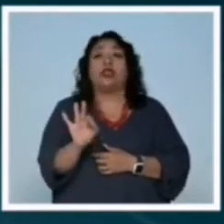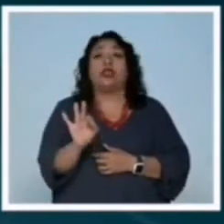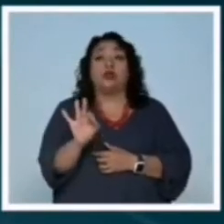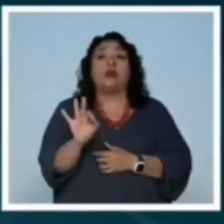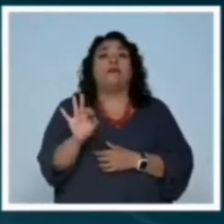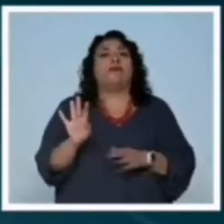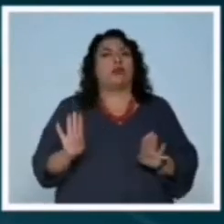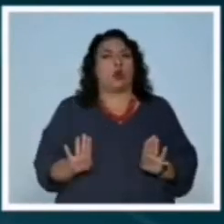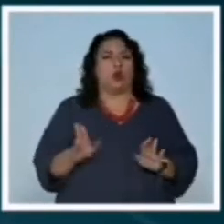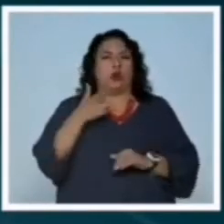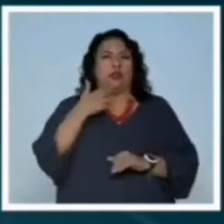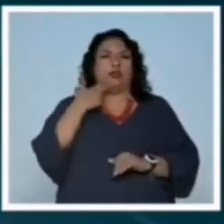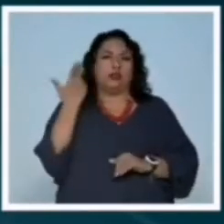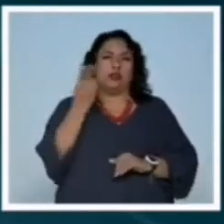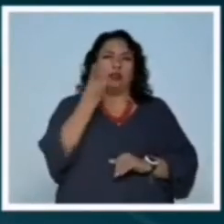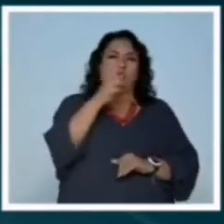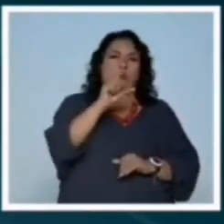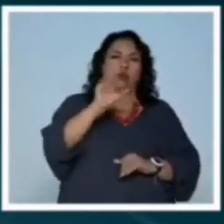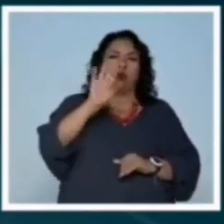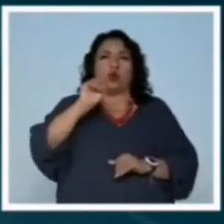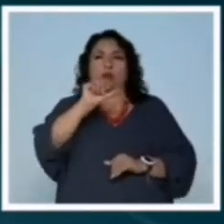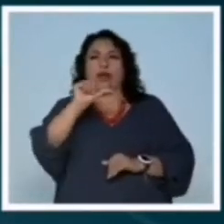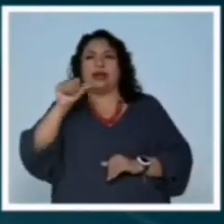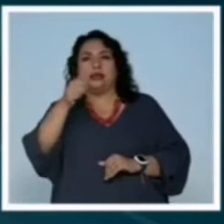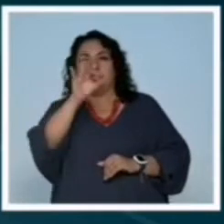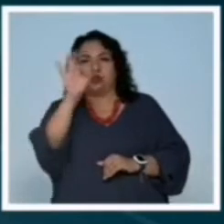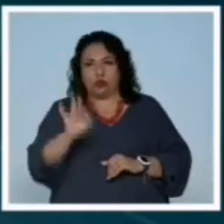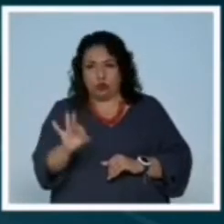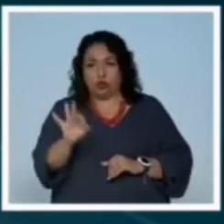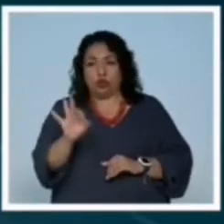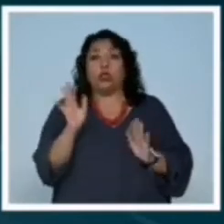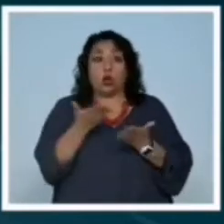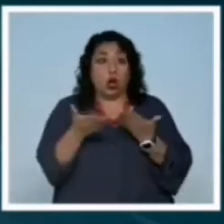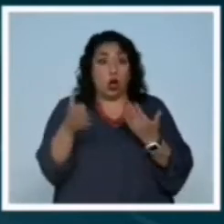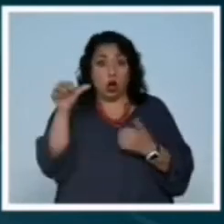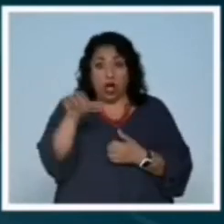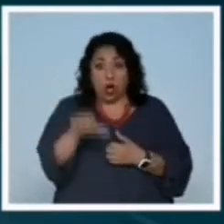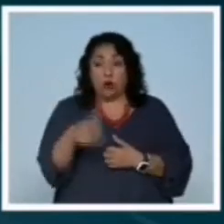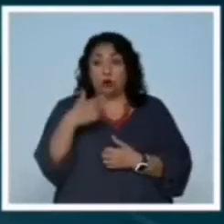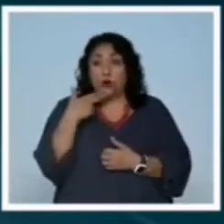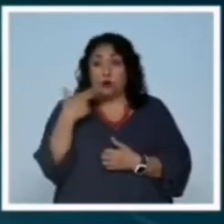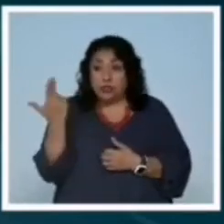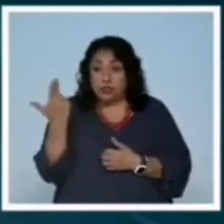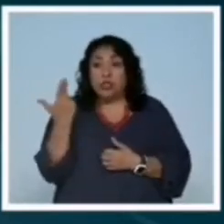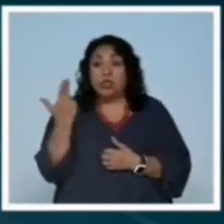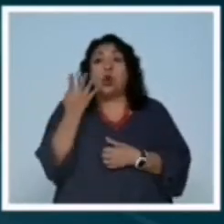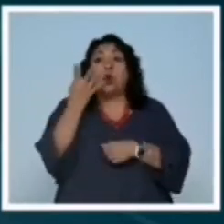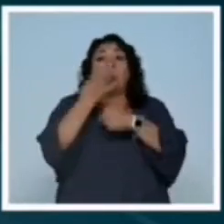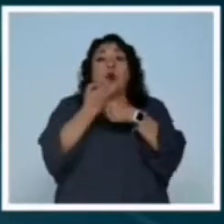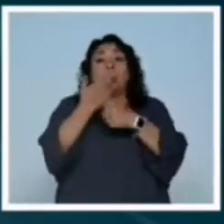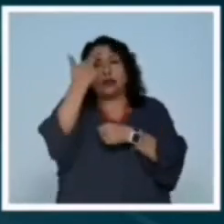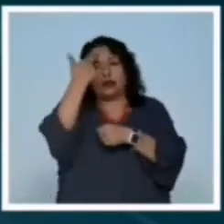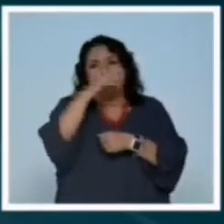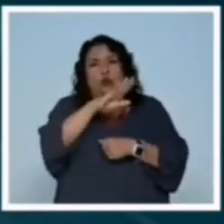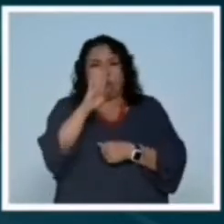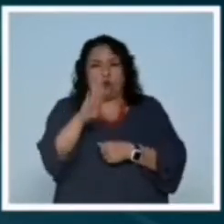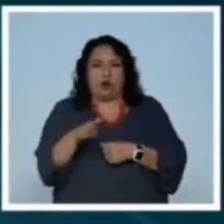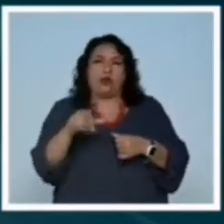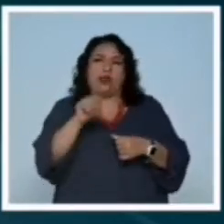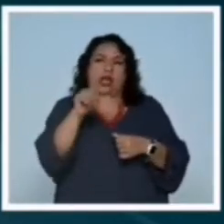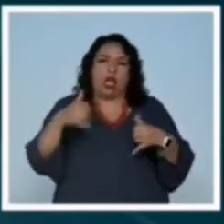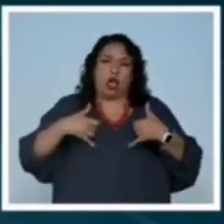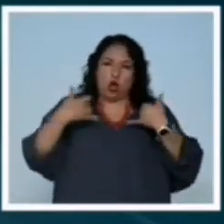su conducta suicida de 3.9 a 6% actualmente el suicidio es la cuarta causa de muerte en jóvenes